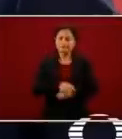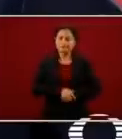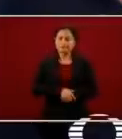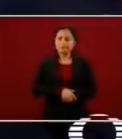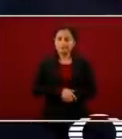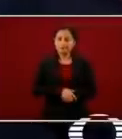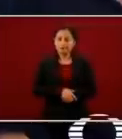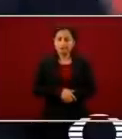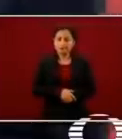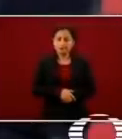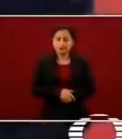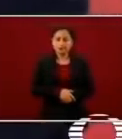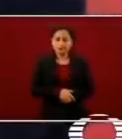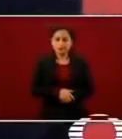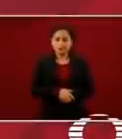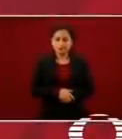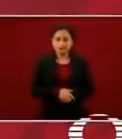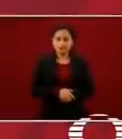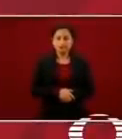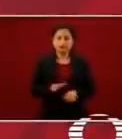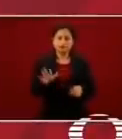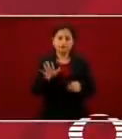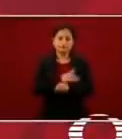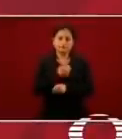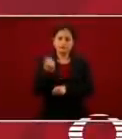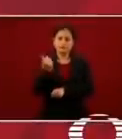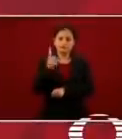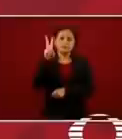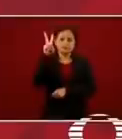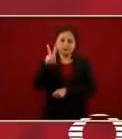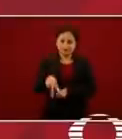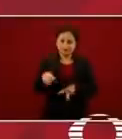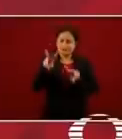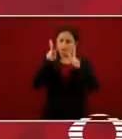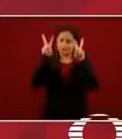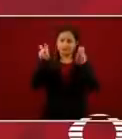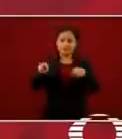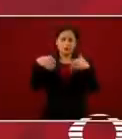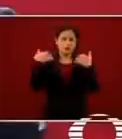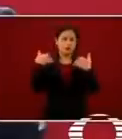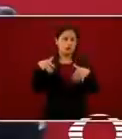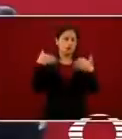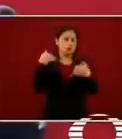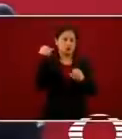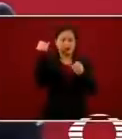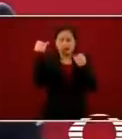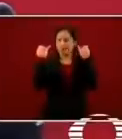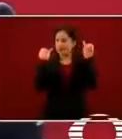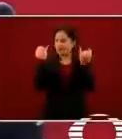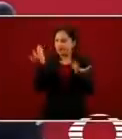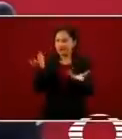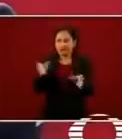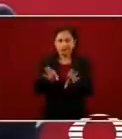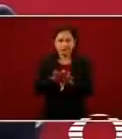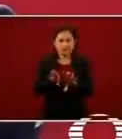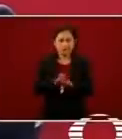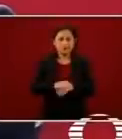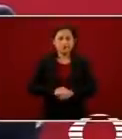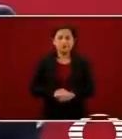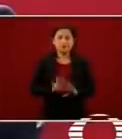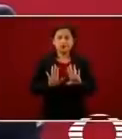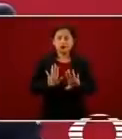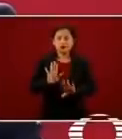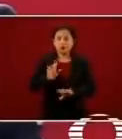por el surrealismo y este y nada más que tomen en cuenta